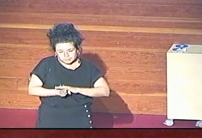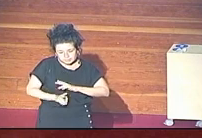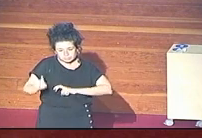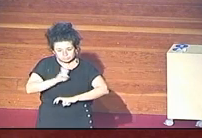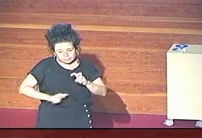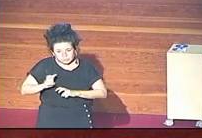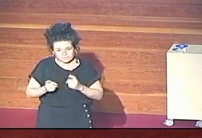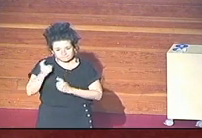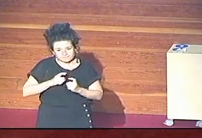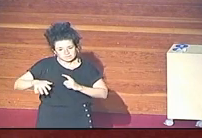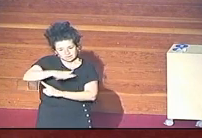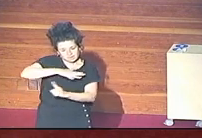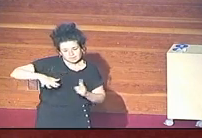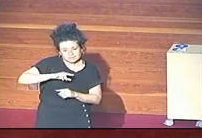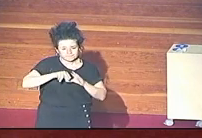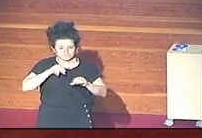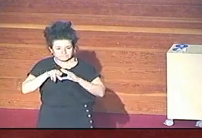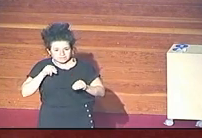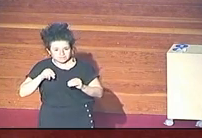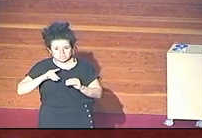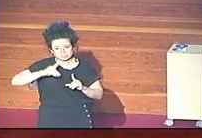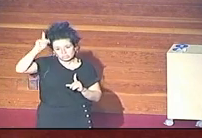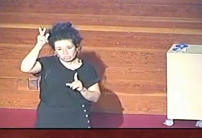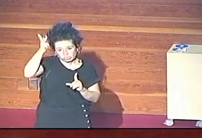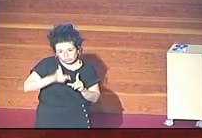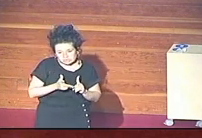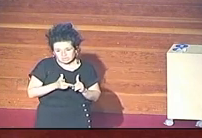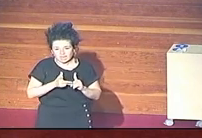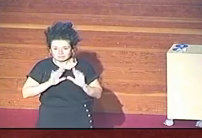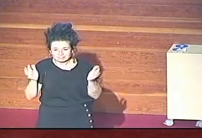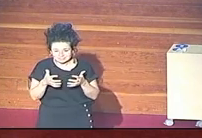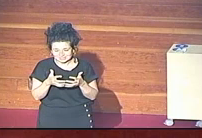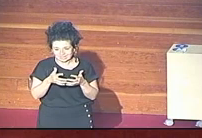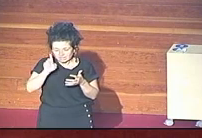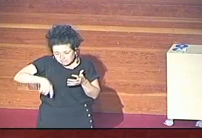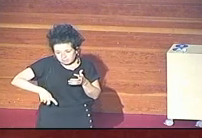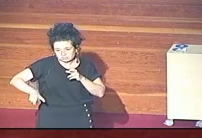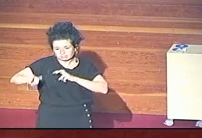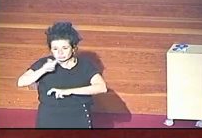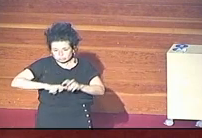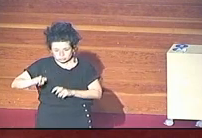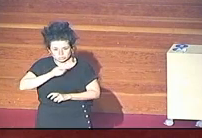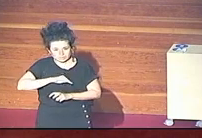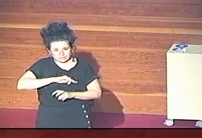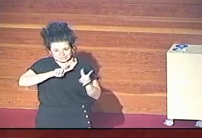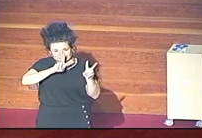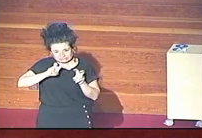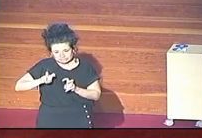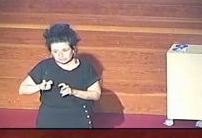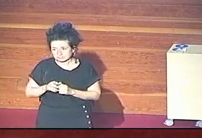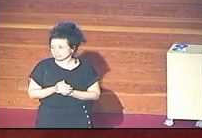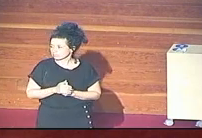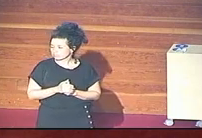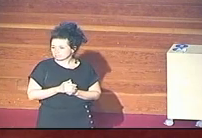documentales de temas de naturaleza en internet también se buscan bastantes temas y